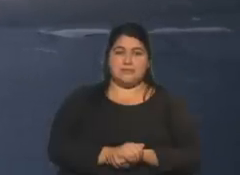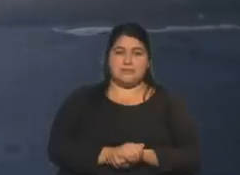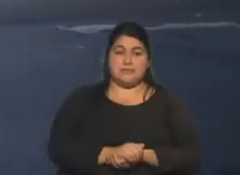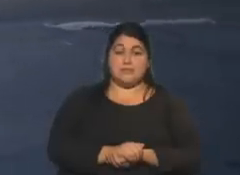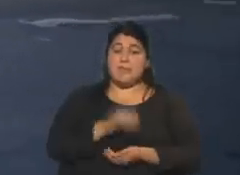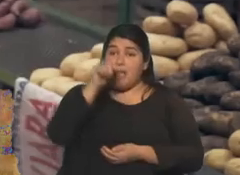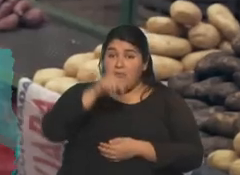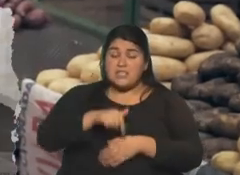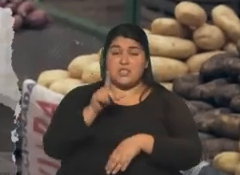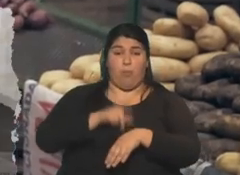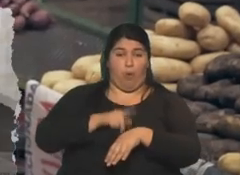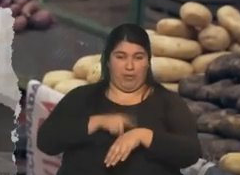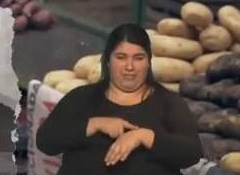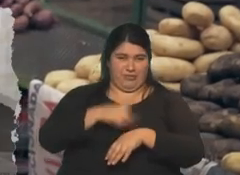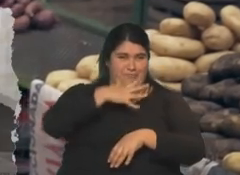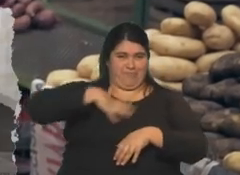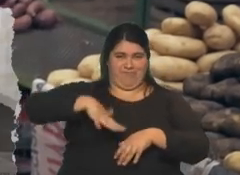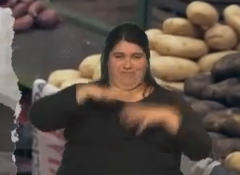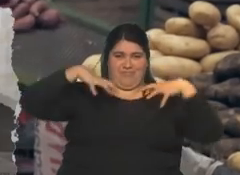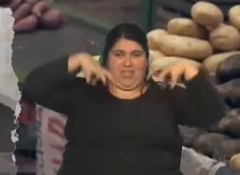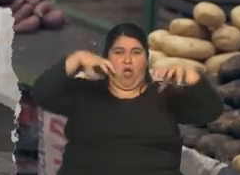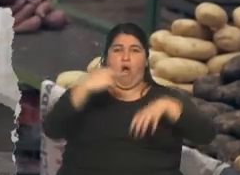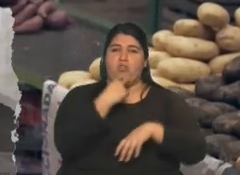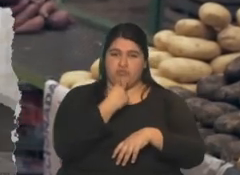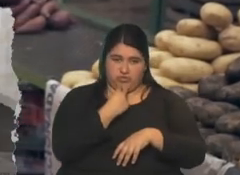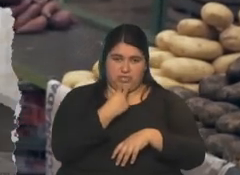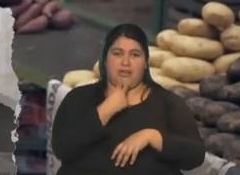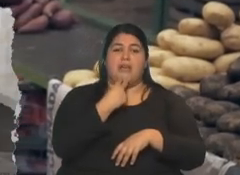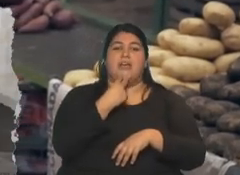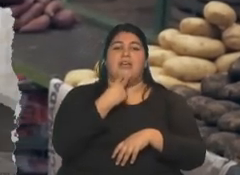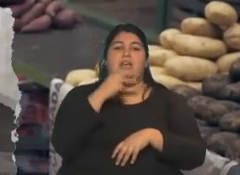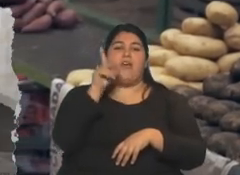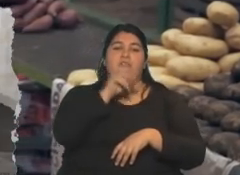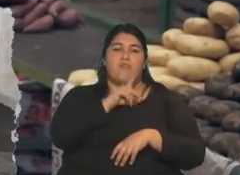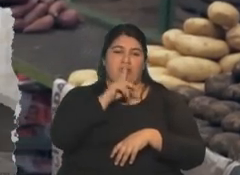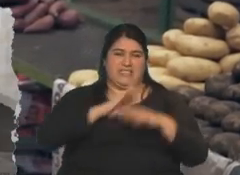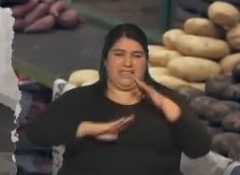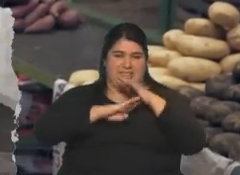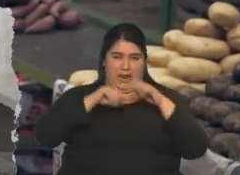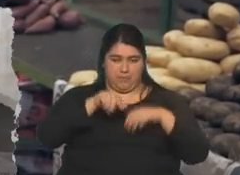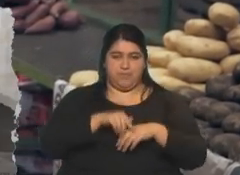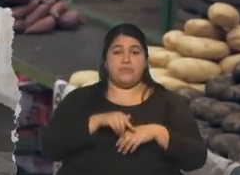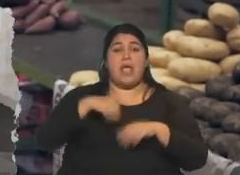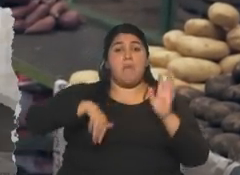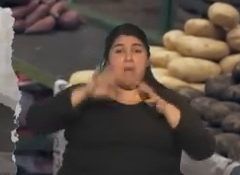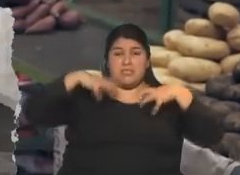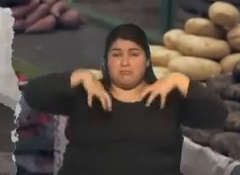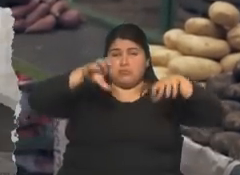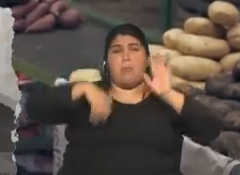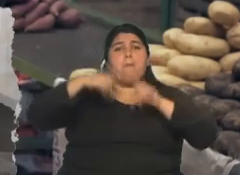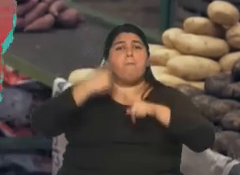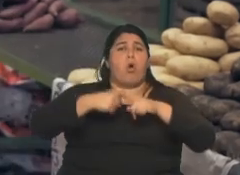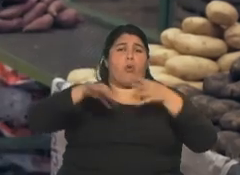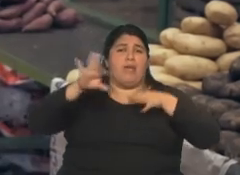En este momento estamos en el pabellón 11 del mercado, central, ¿no? Son de los pabellones mayoristas donde